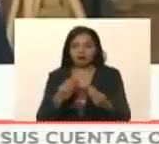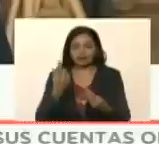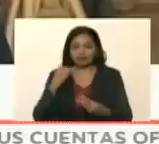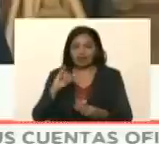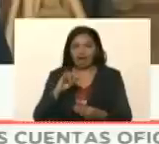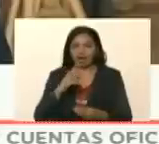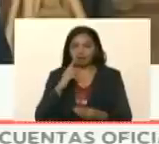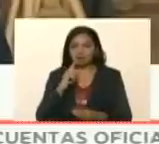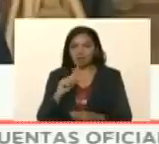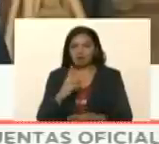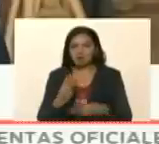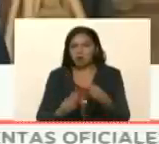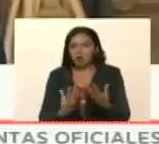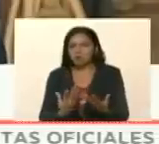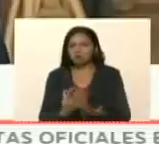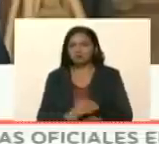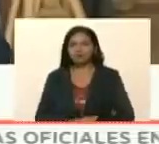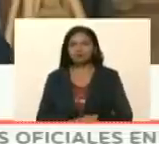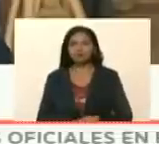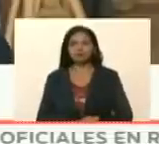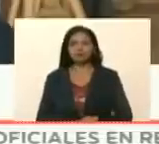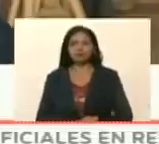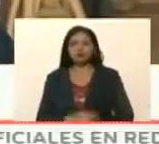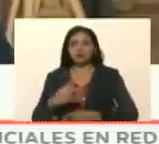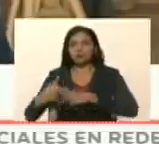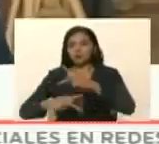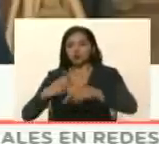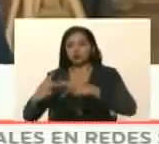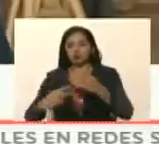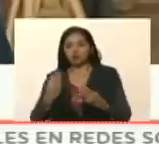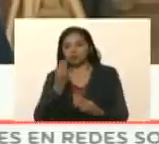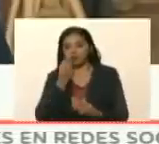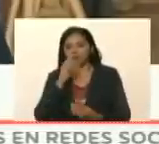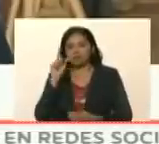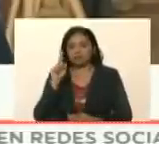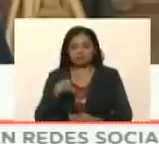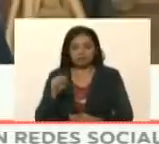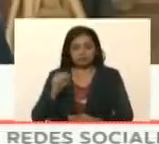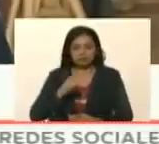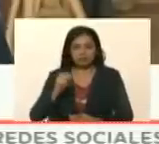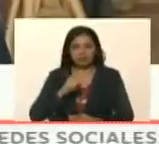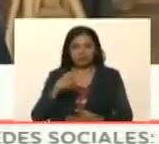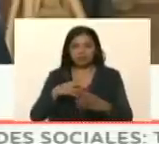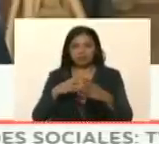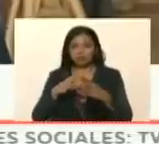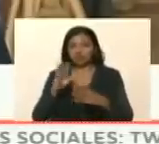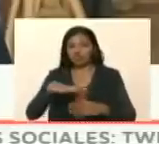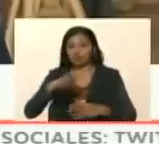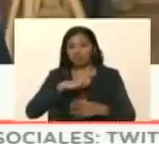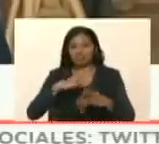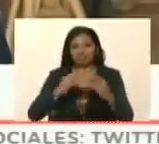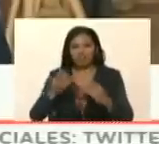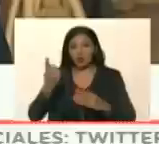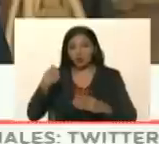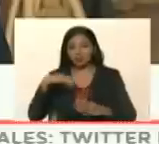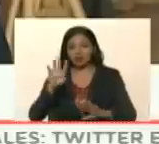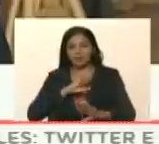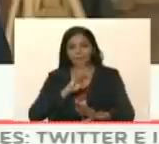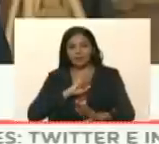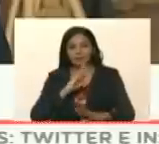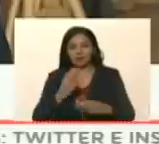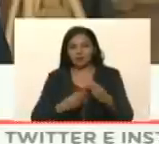la expresión, de producción de alimentos, donde todos cumplan su papel.